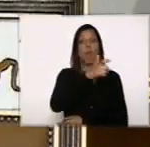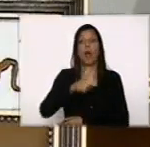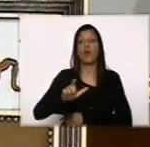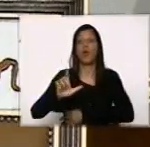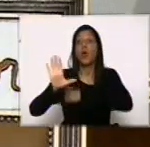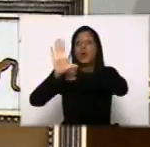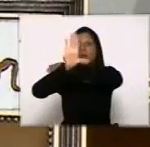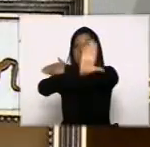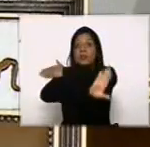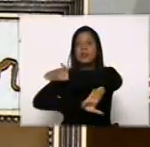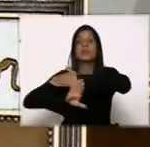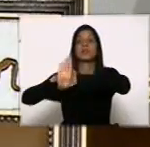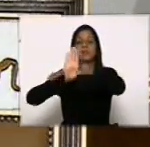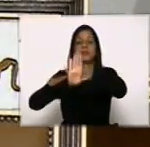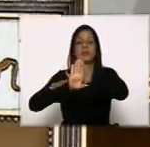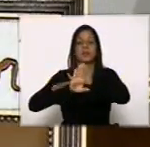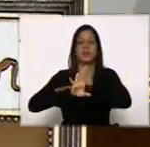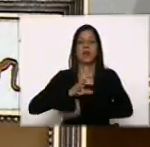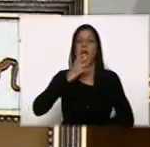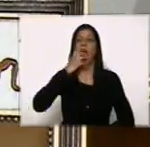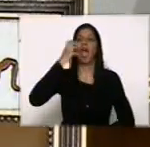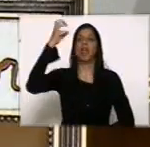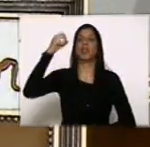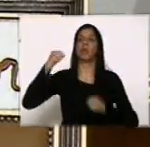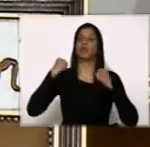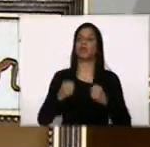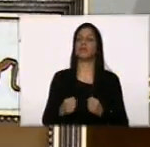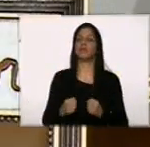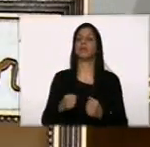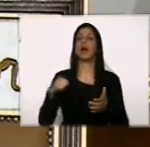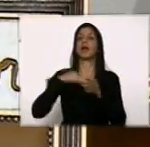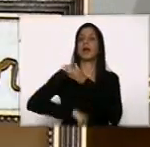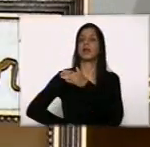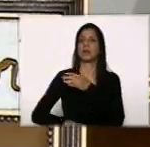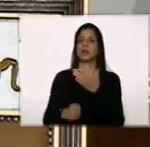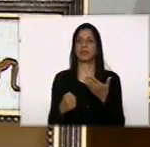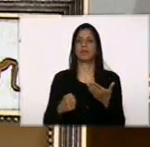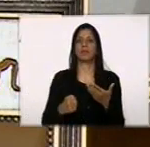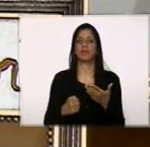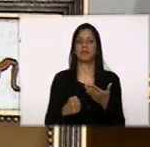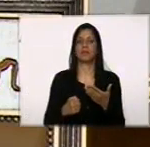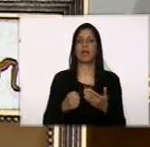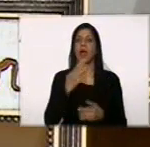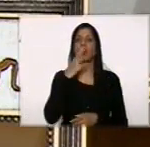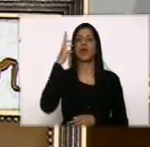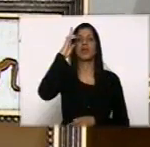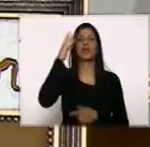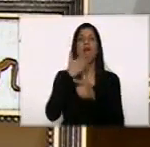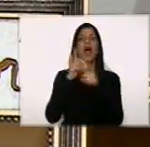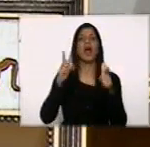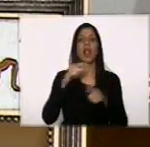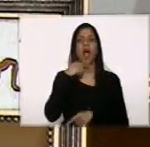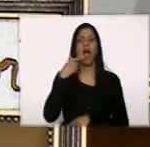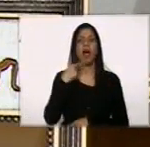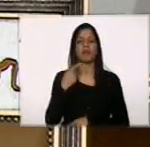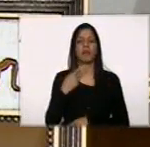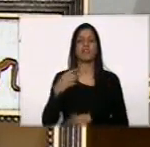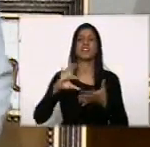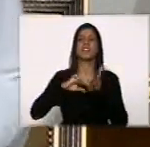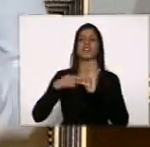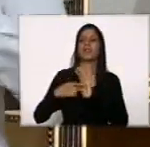pueblo. Con ese grito de combate, Ana Karina Rote, como lo dijo Diosdado Cabello, vamos en